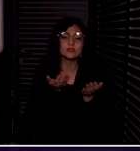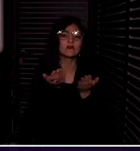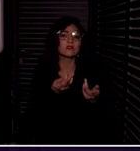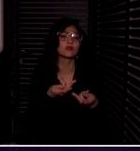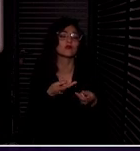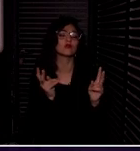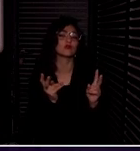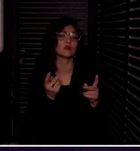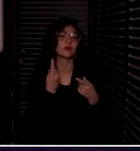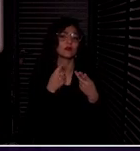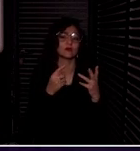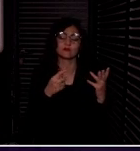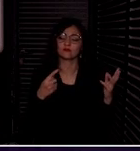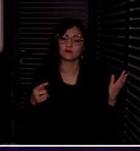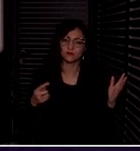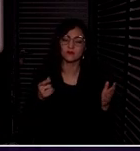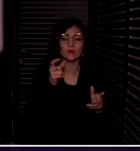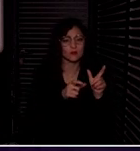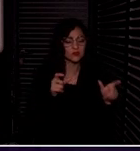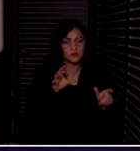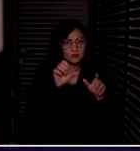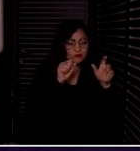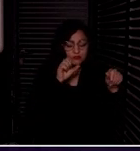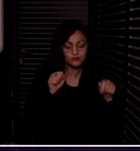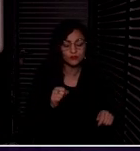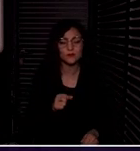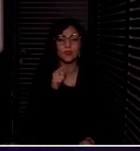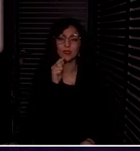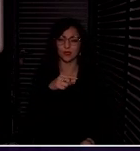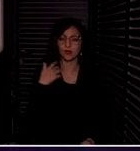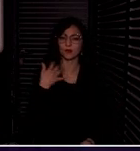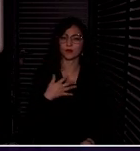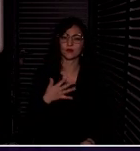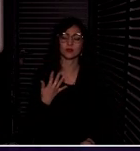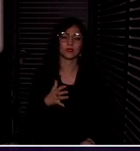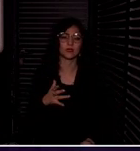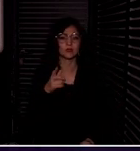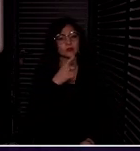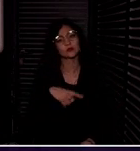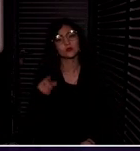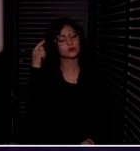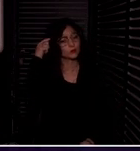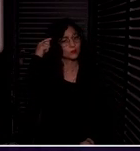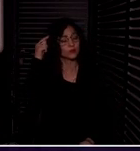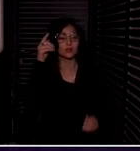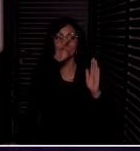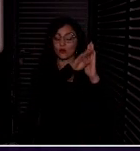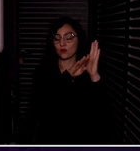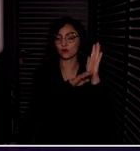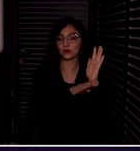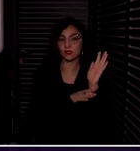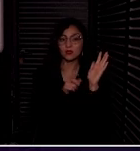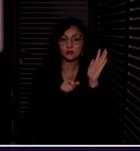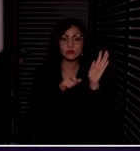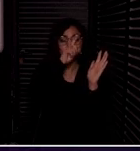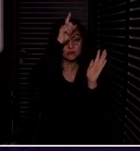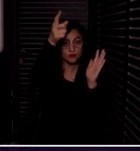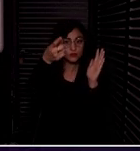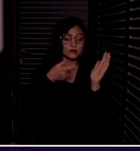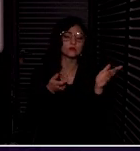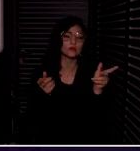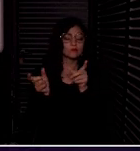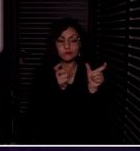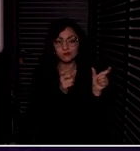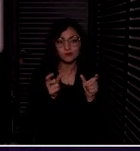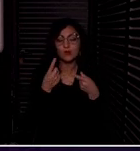públicos que puede otorgar el elemento. Y por tanto ahí lo fundamental es pasar de una lógica de contenidos, que es lo que habitualmente han hecho los reguladores y